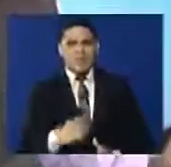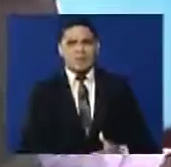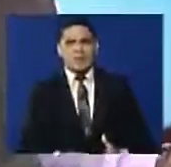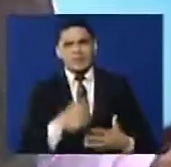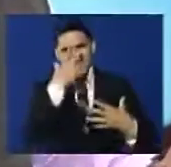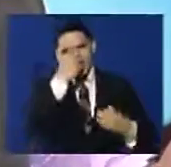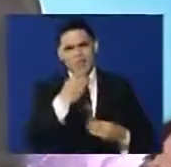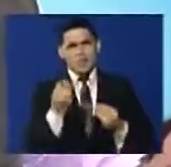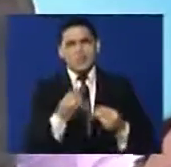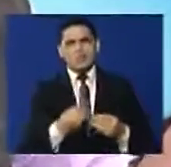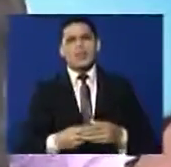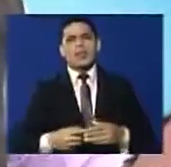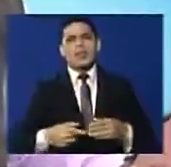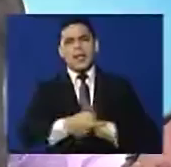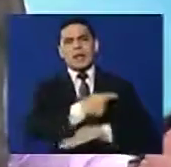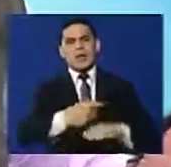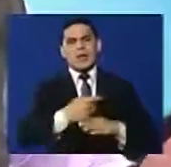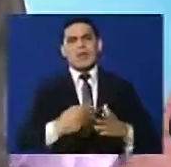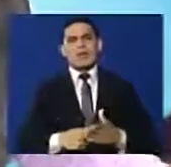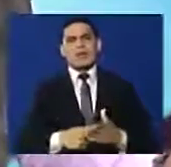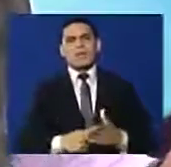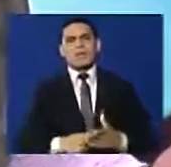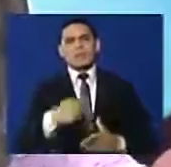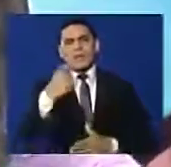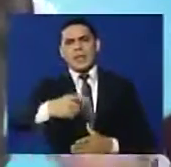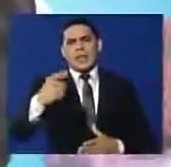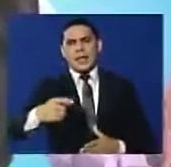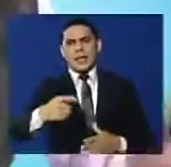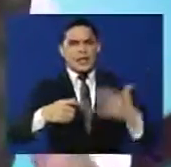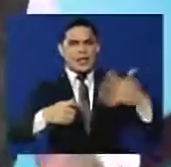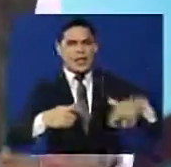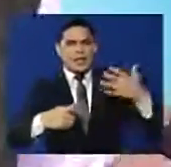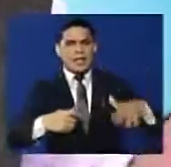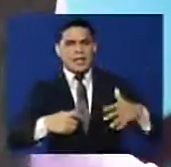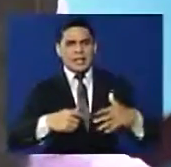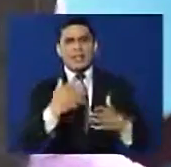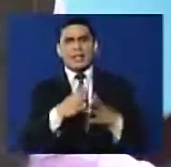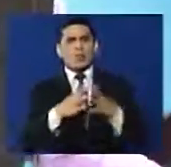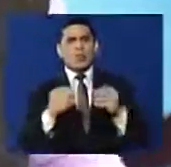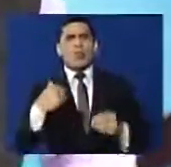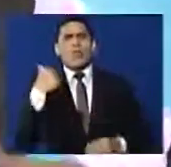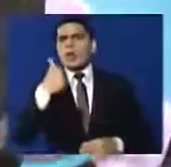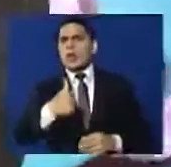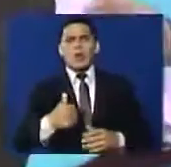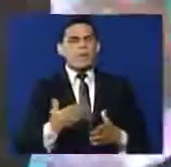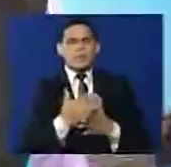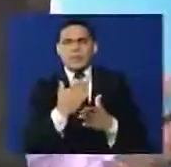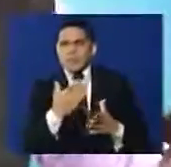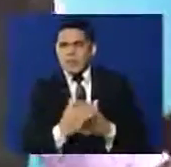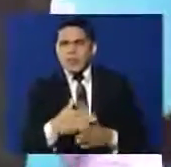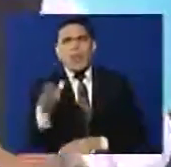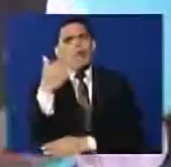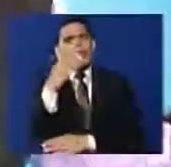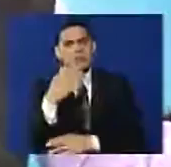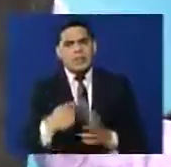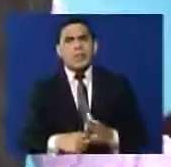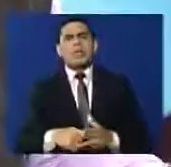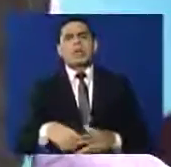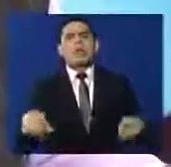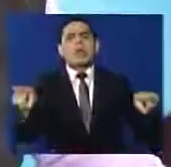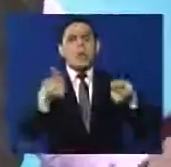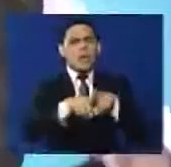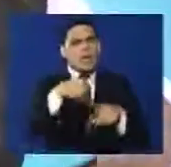del oficialismo. Es que hay gente de izquierda que ha sido de izquierda toda la vida y que levantó las banderas de la